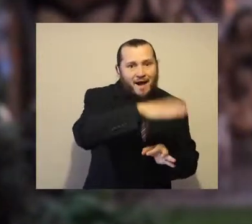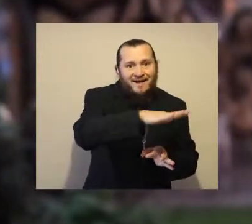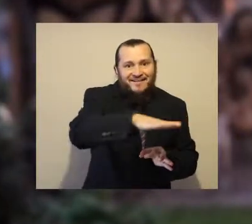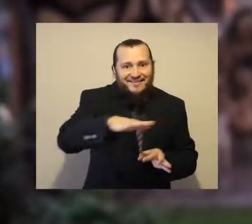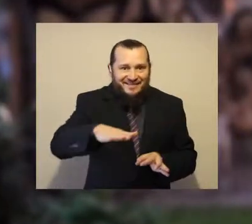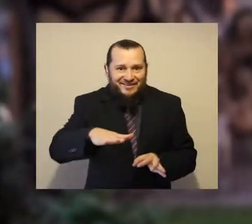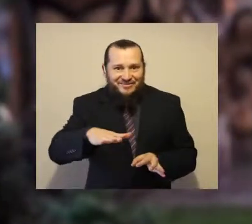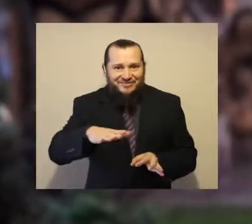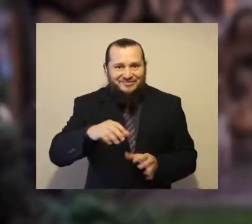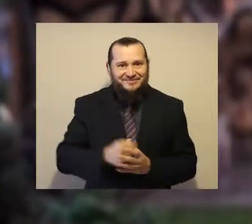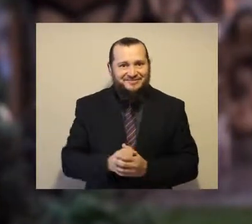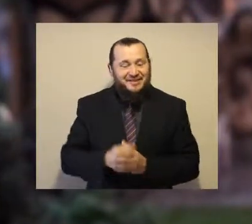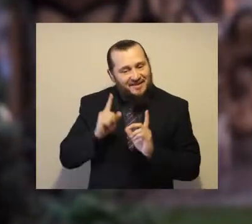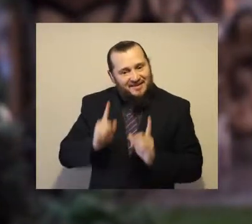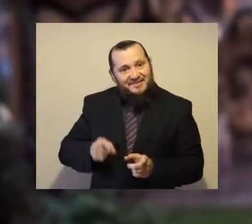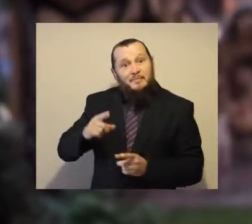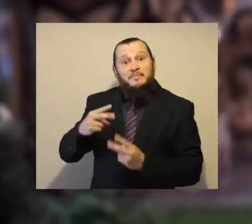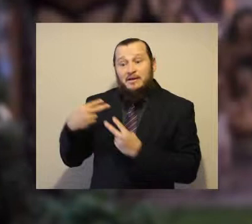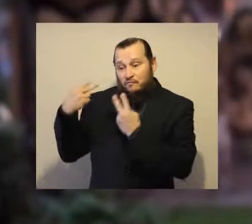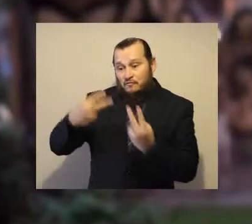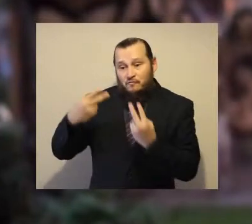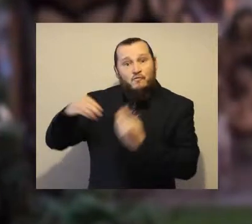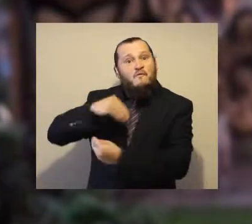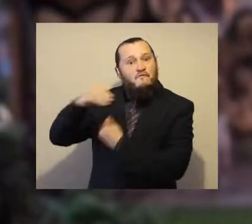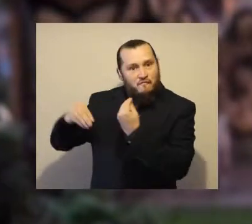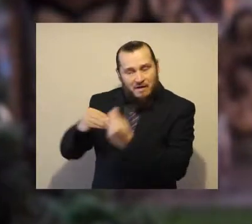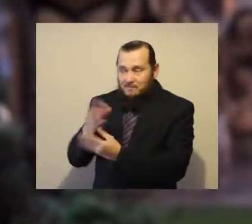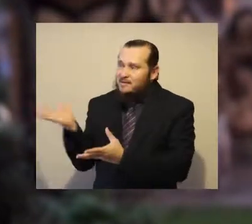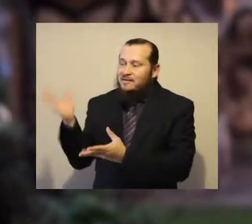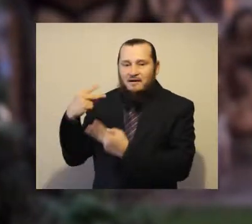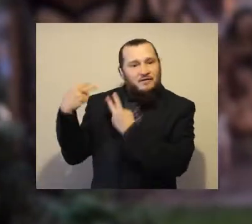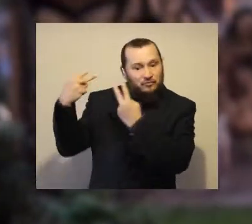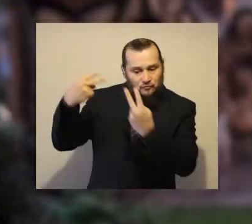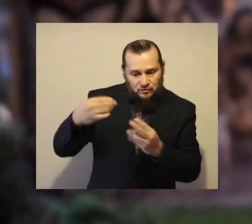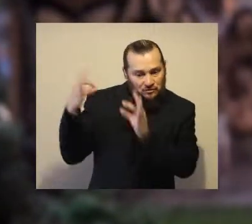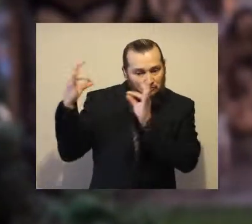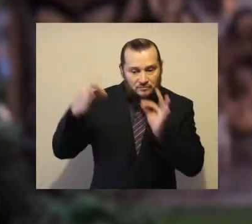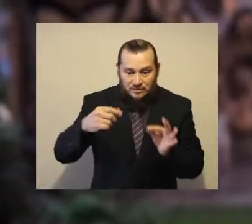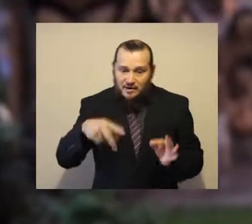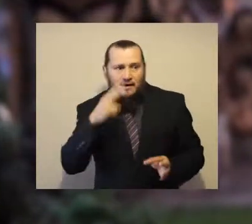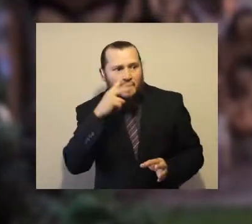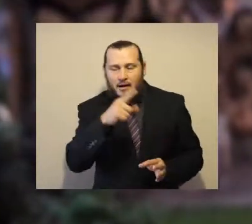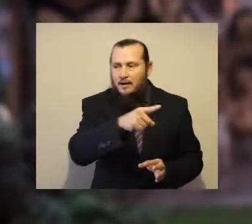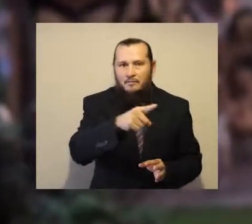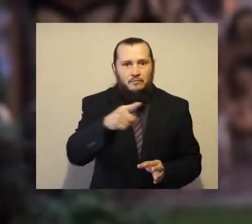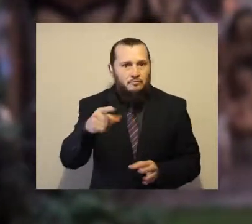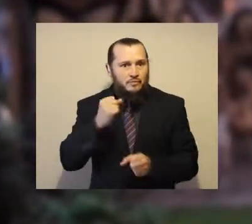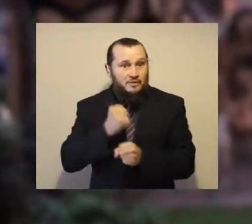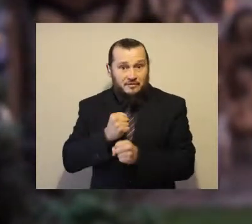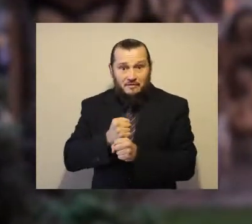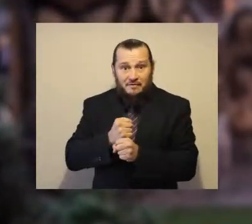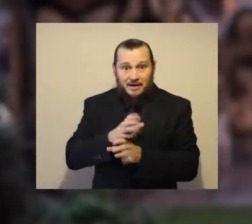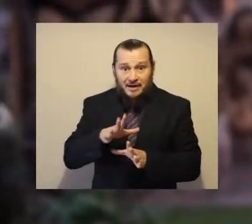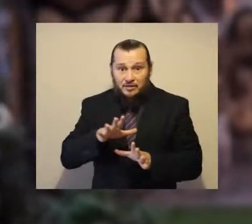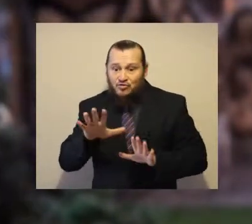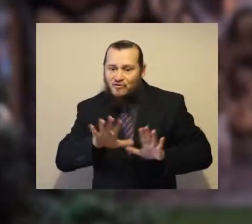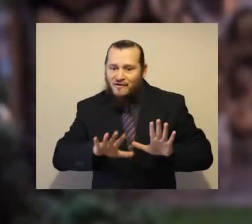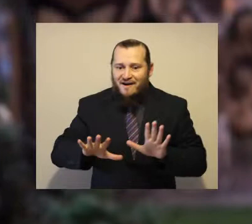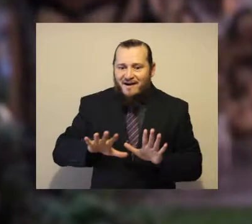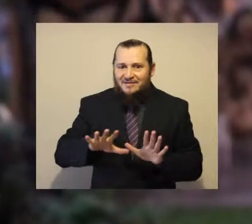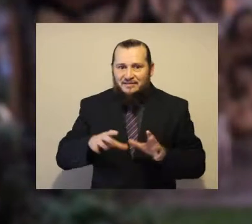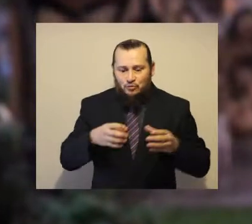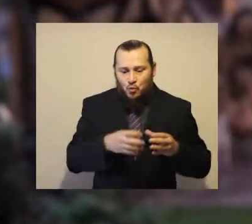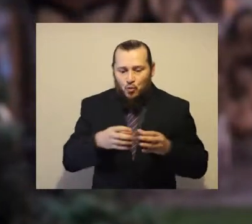colegios, delegaciones de turistas, familias también, porque venimos trabajando